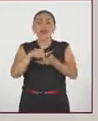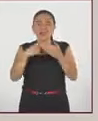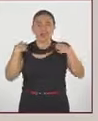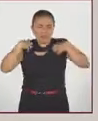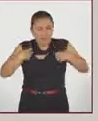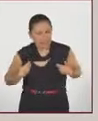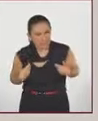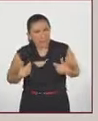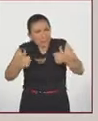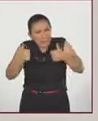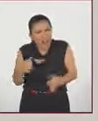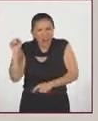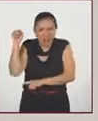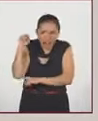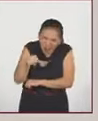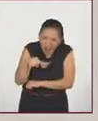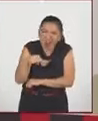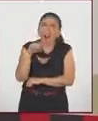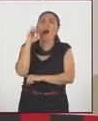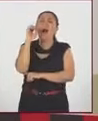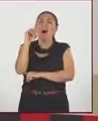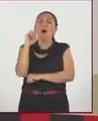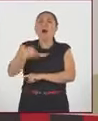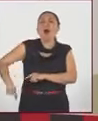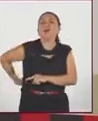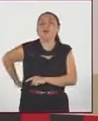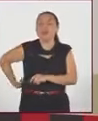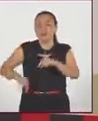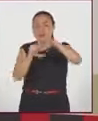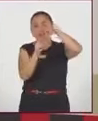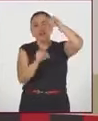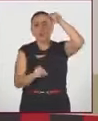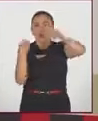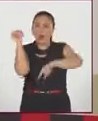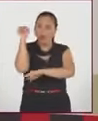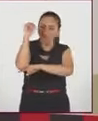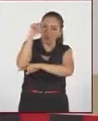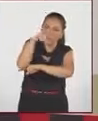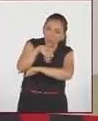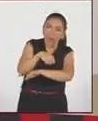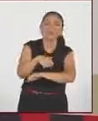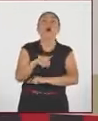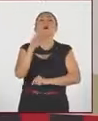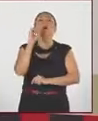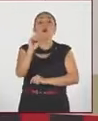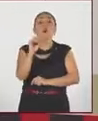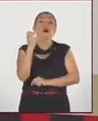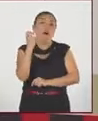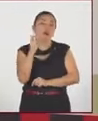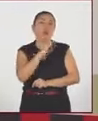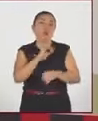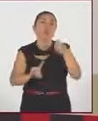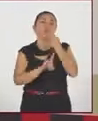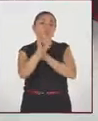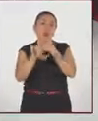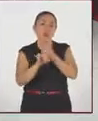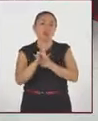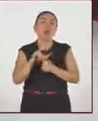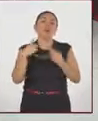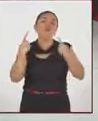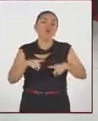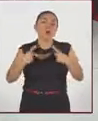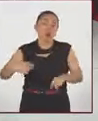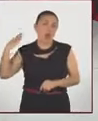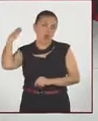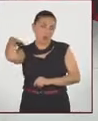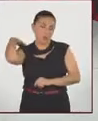Ya sea que haga hiperextensión de la columna lumbar o hiperflexión, ambas pueden condicionar dolor de espalda baja.